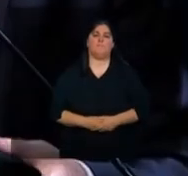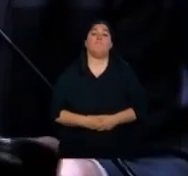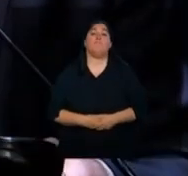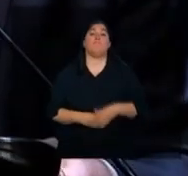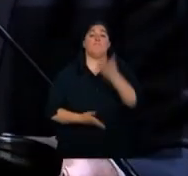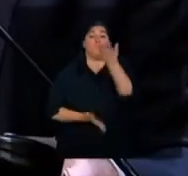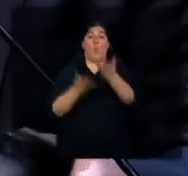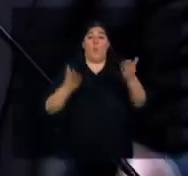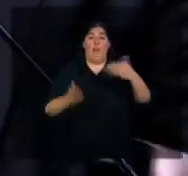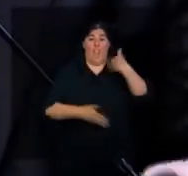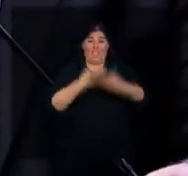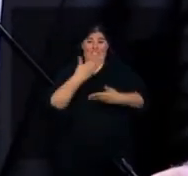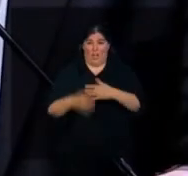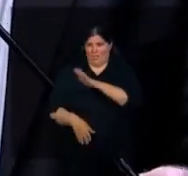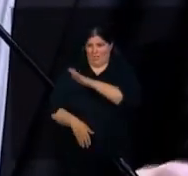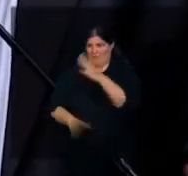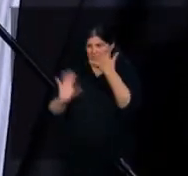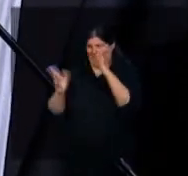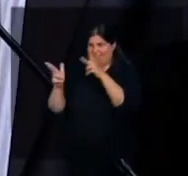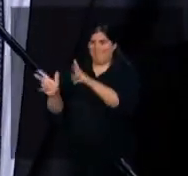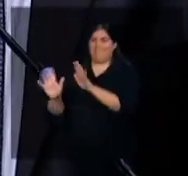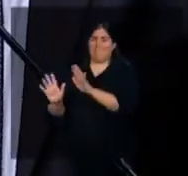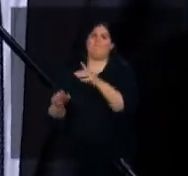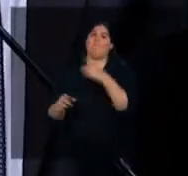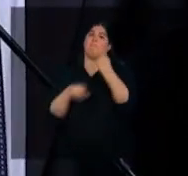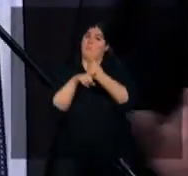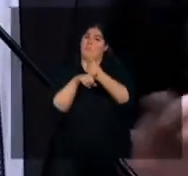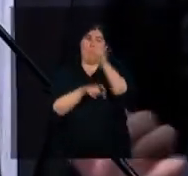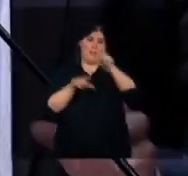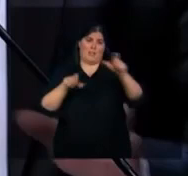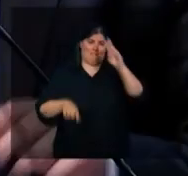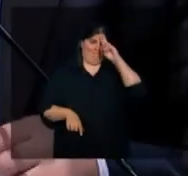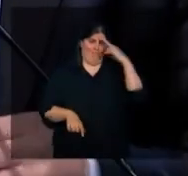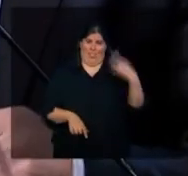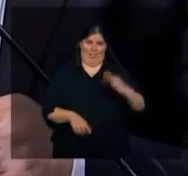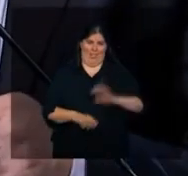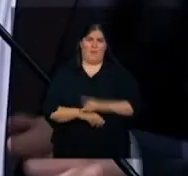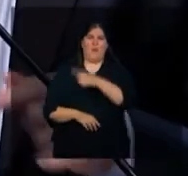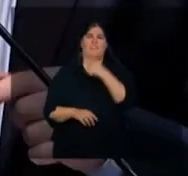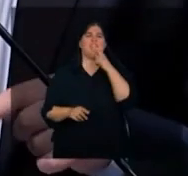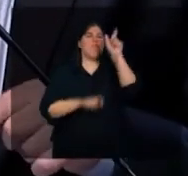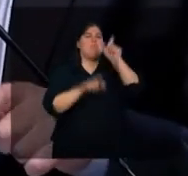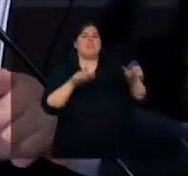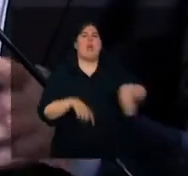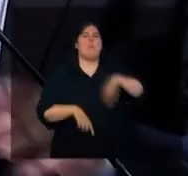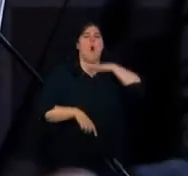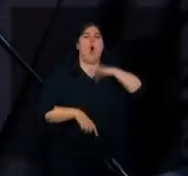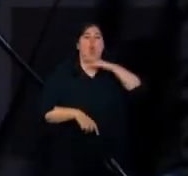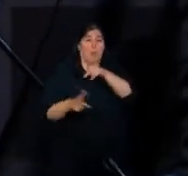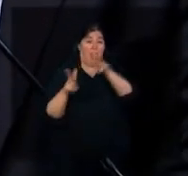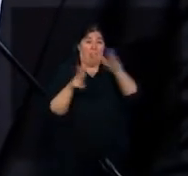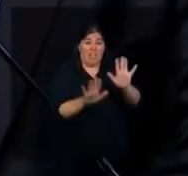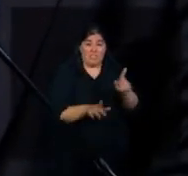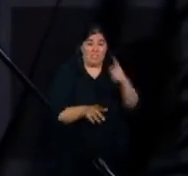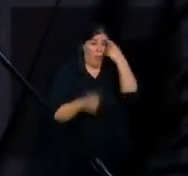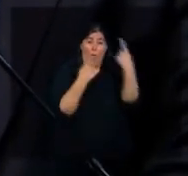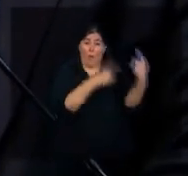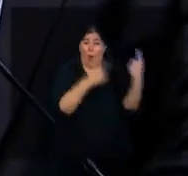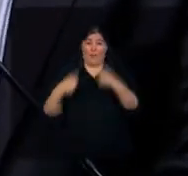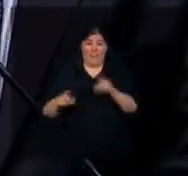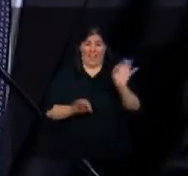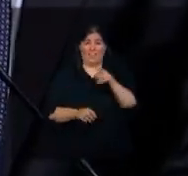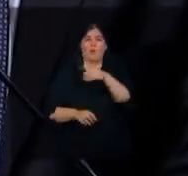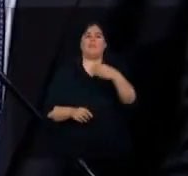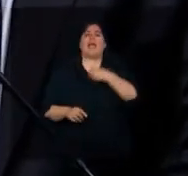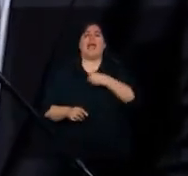el desarrollo humano mi ley es empezar por respetar a las personas dec mongólicos Al que piensa distinto que vos insultas a